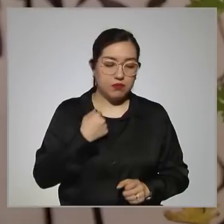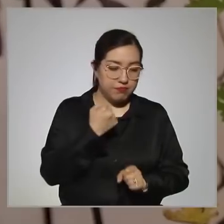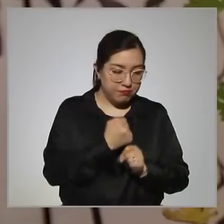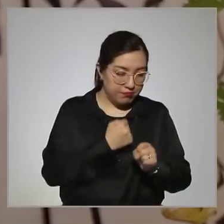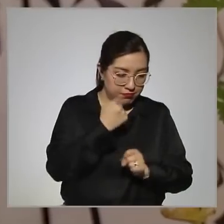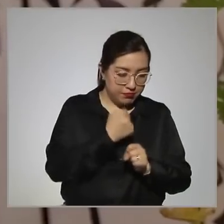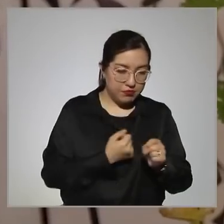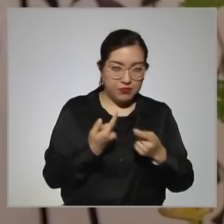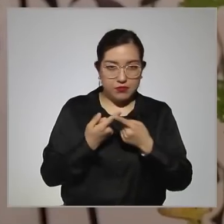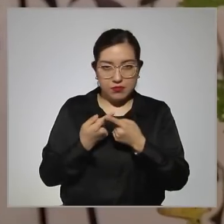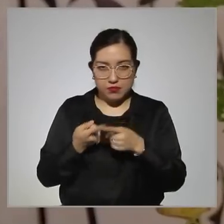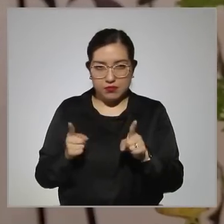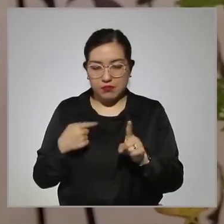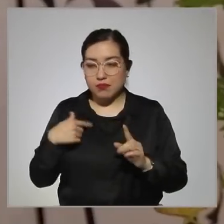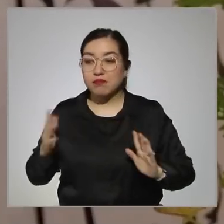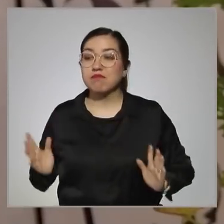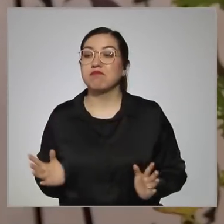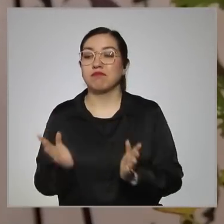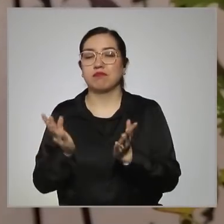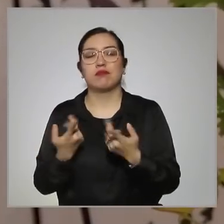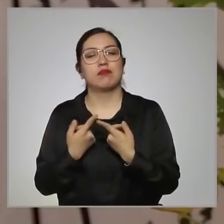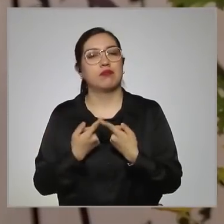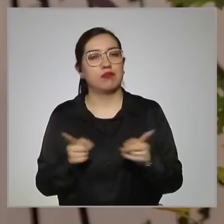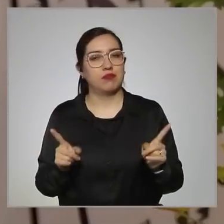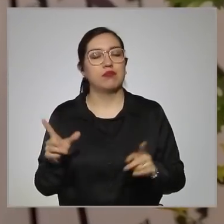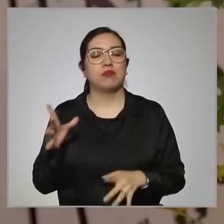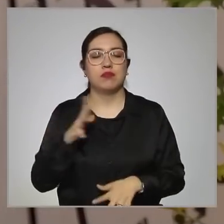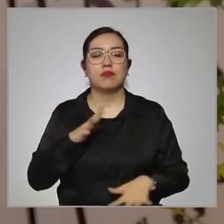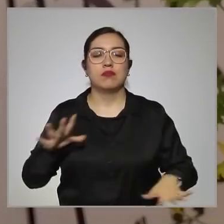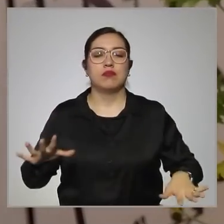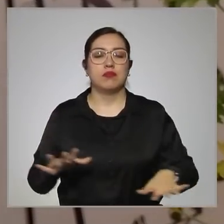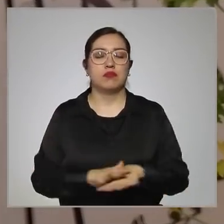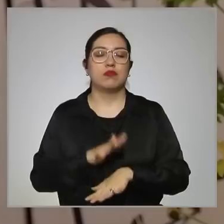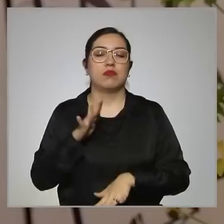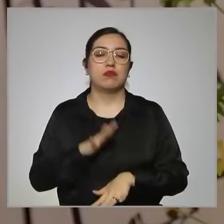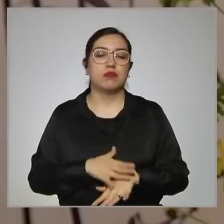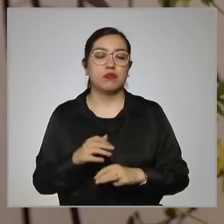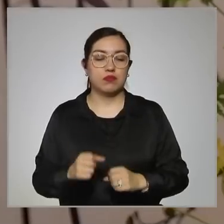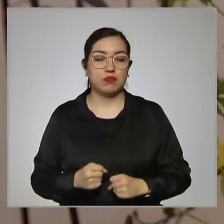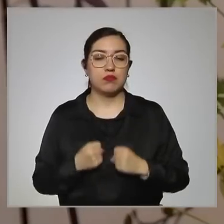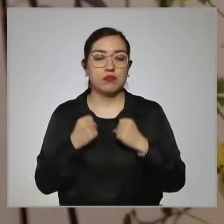motivación. Hace un cambio muy, muy fuerte